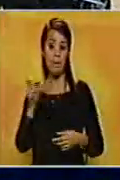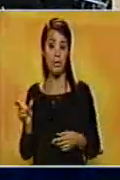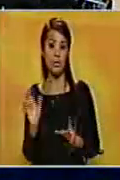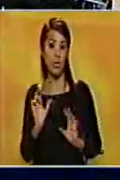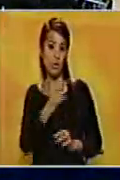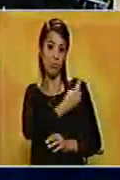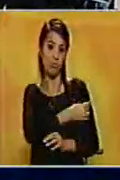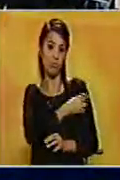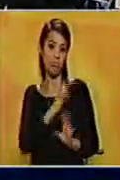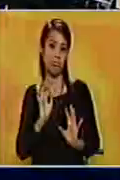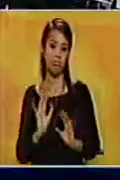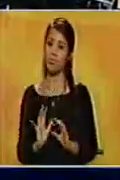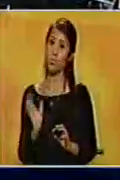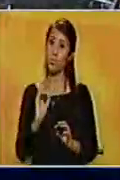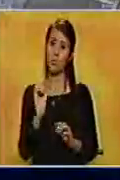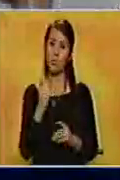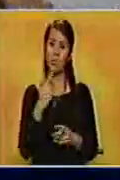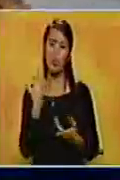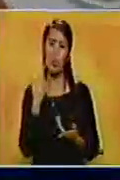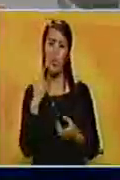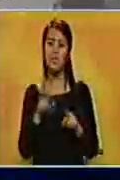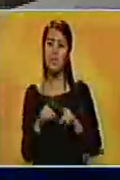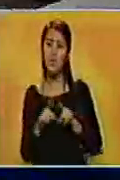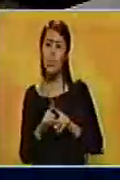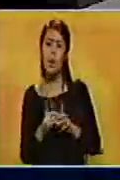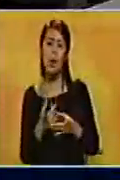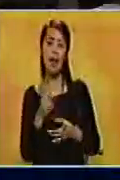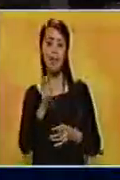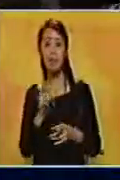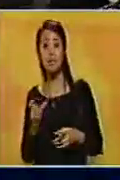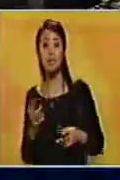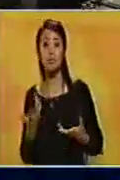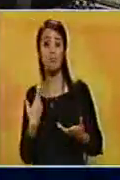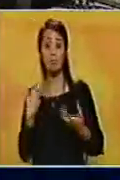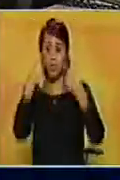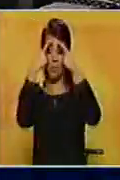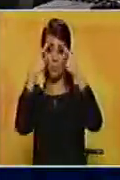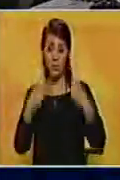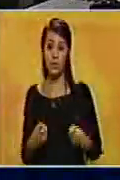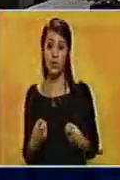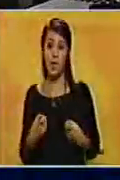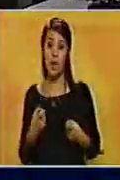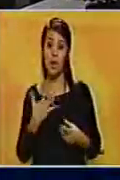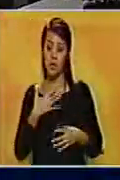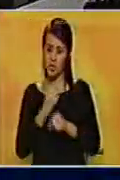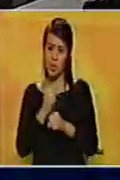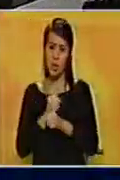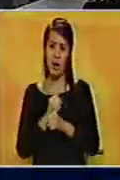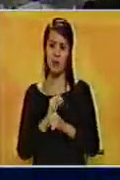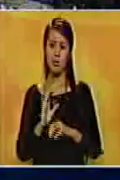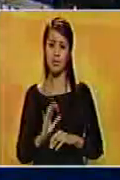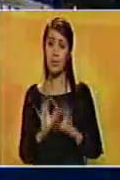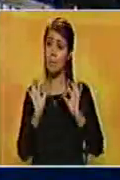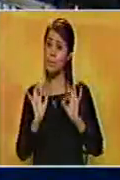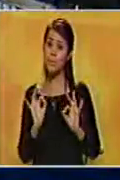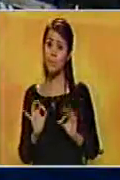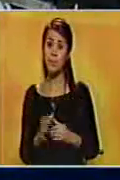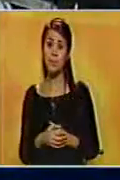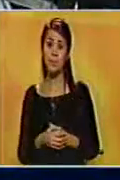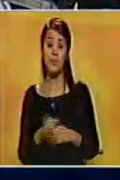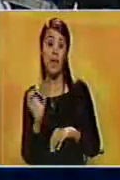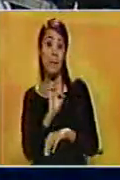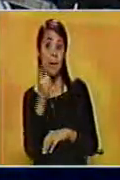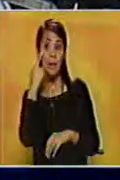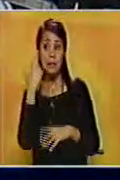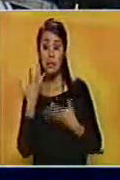no creo que sea heroísmo, sino que es parte del entrenamiento y de lo que uno tiene como esencia de ser médico. Si te da una emergencia ni te das cuenta